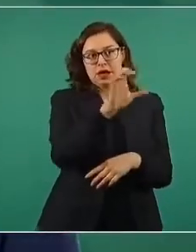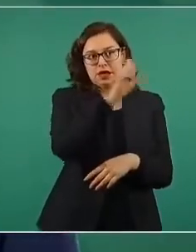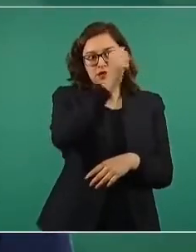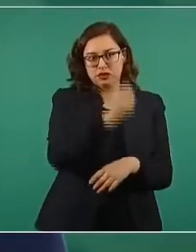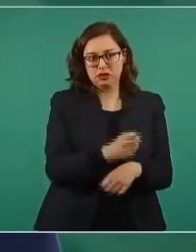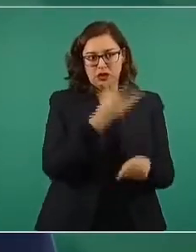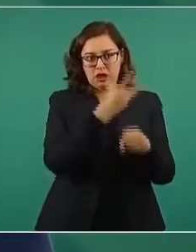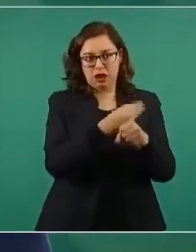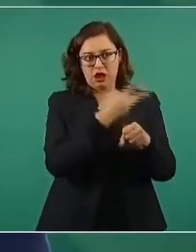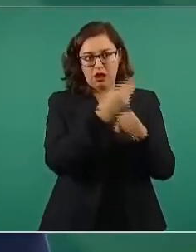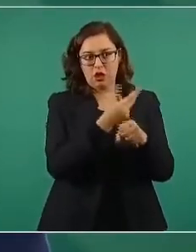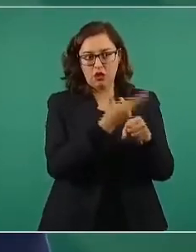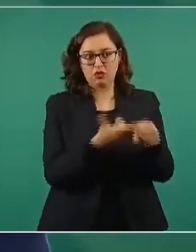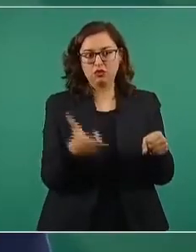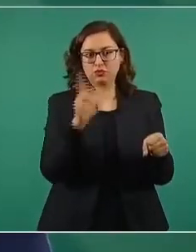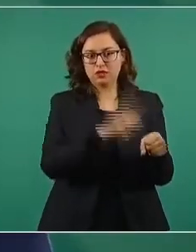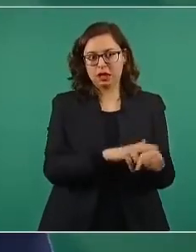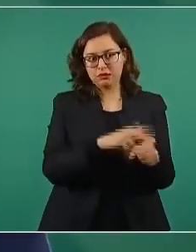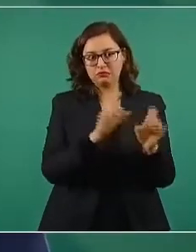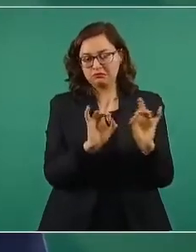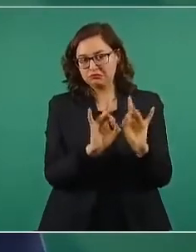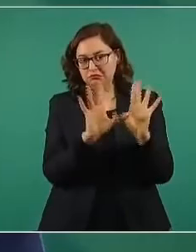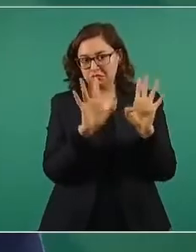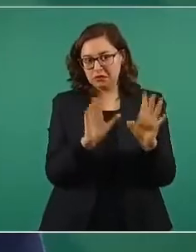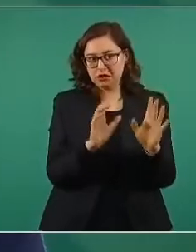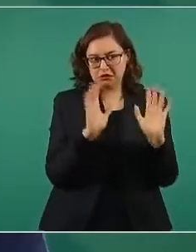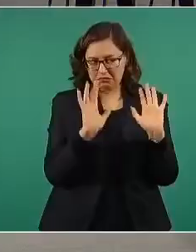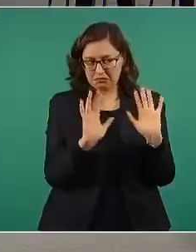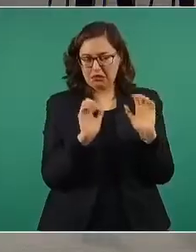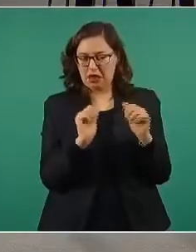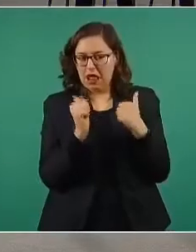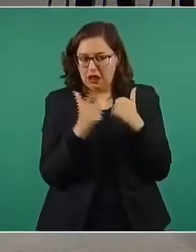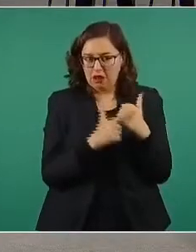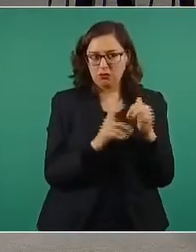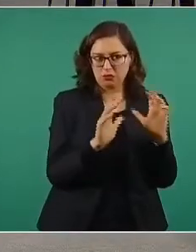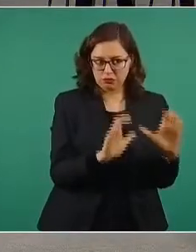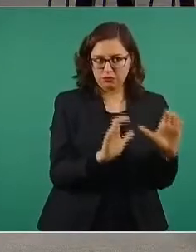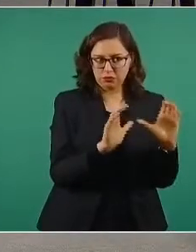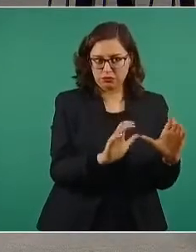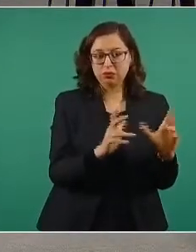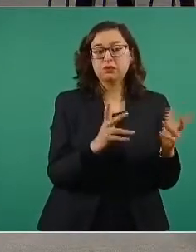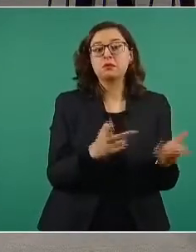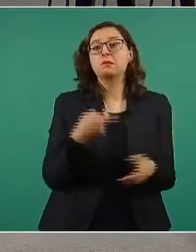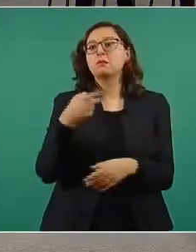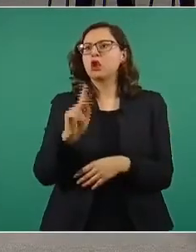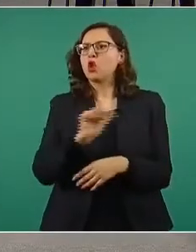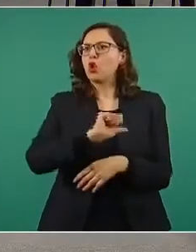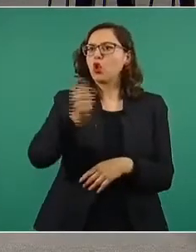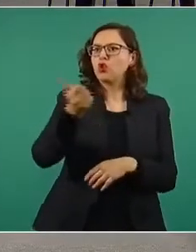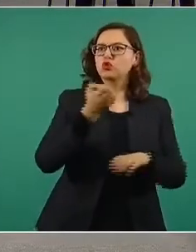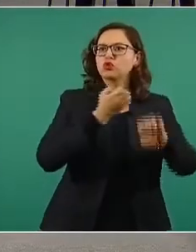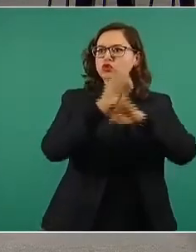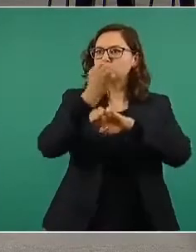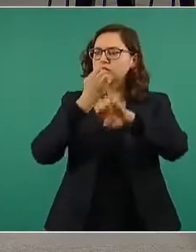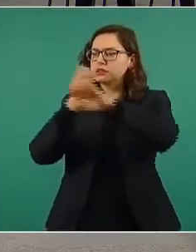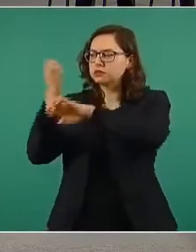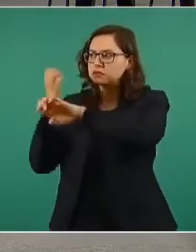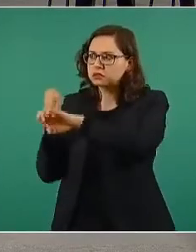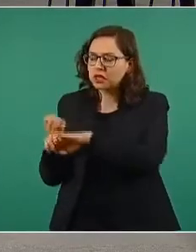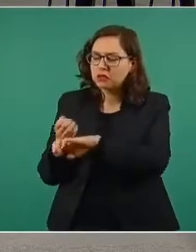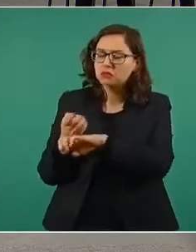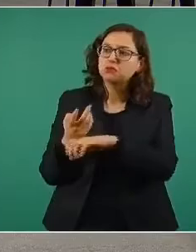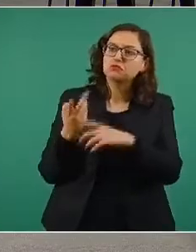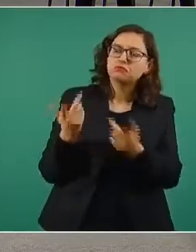a expandir su capacidad hospitalaria. Pero en otras entidades que tienen igualmente incremento en el número de casos, hasta el